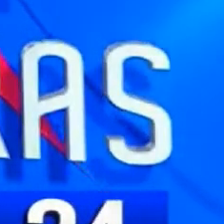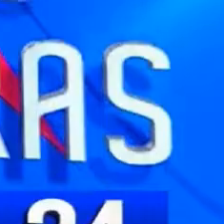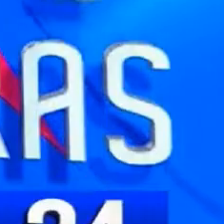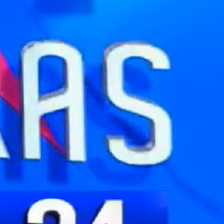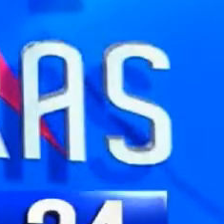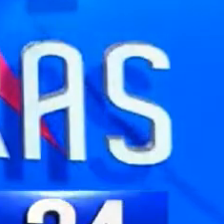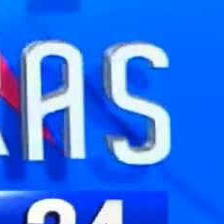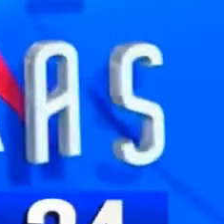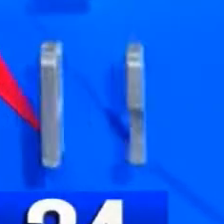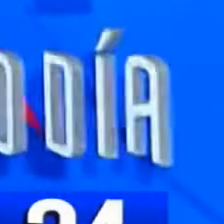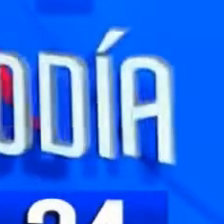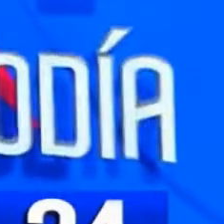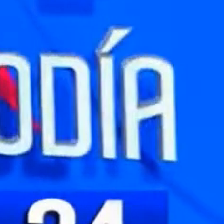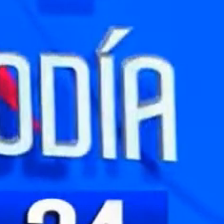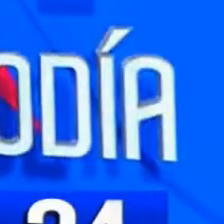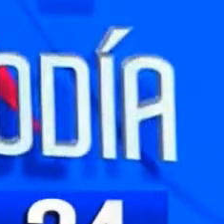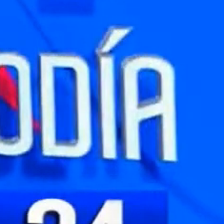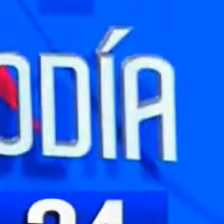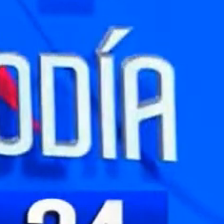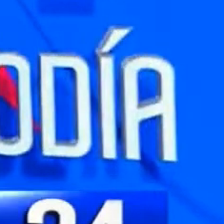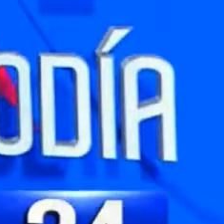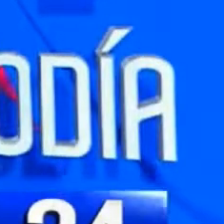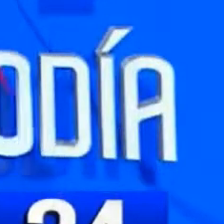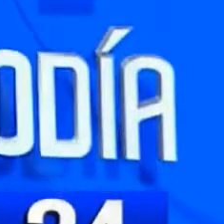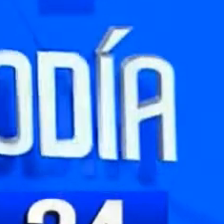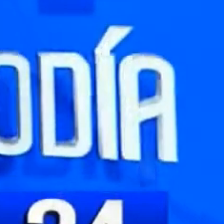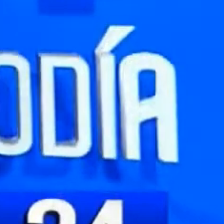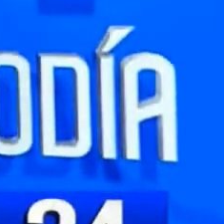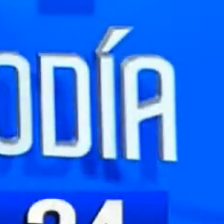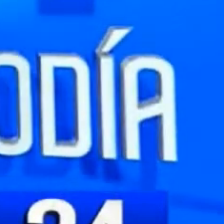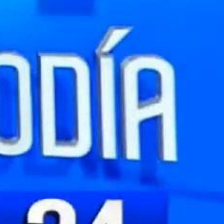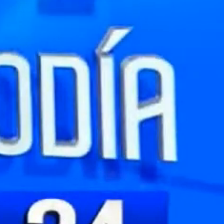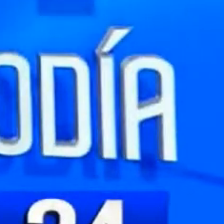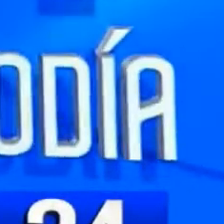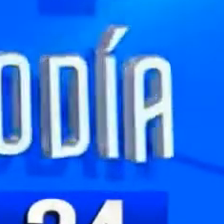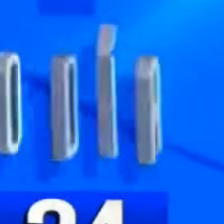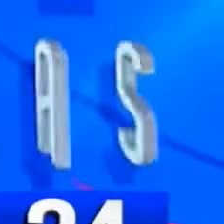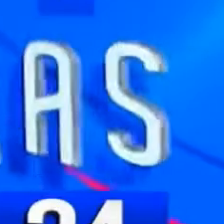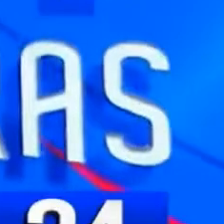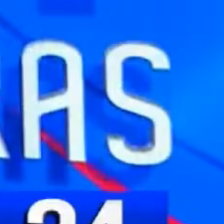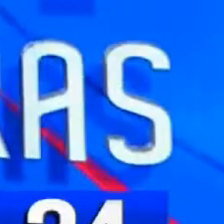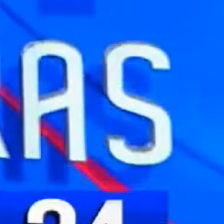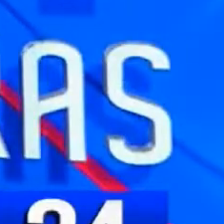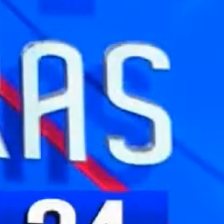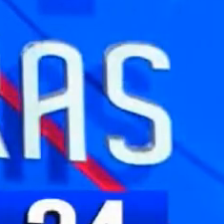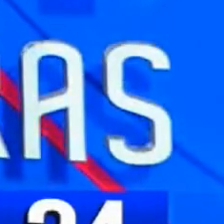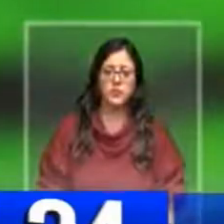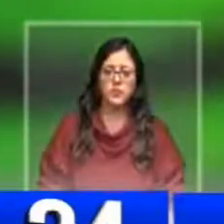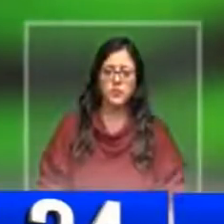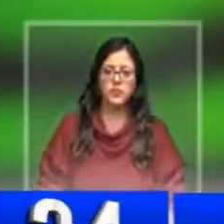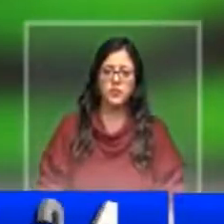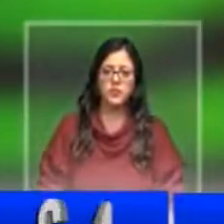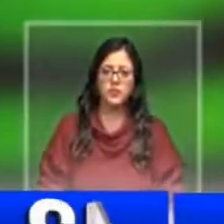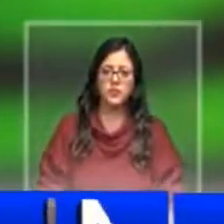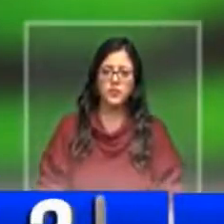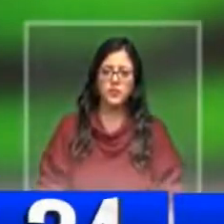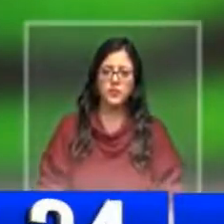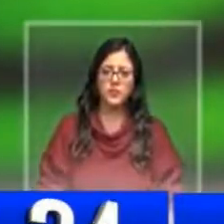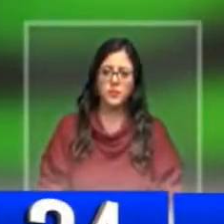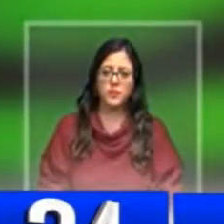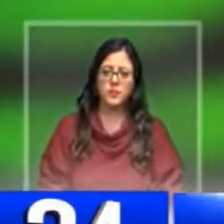que habría surgido como un acto de solidaridad podría terminar en sanciones para las autoridades de salud. Es